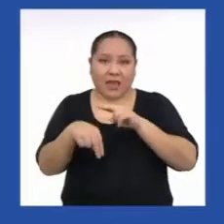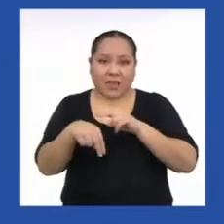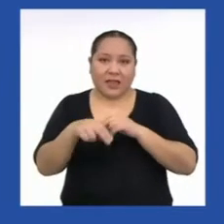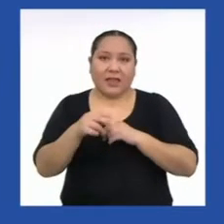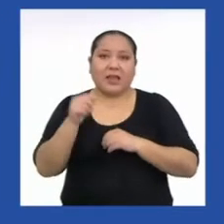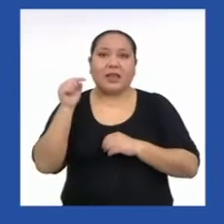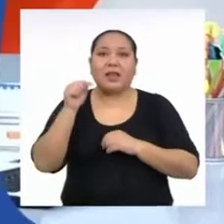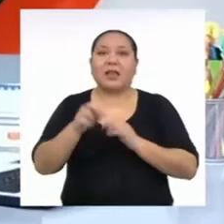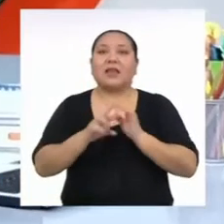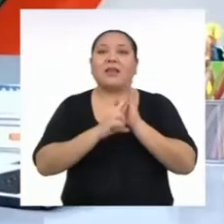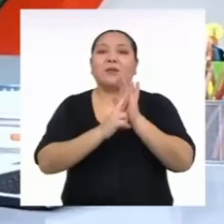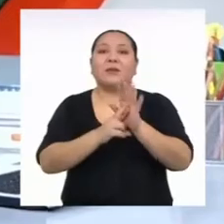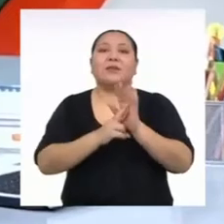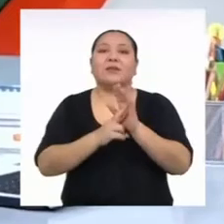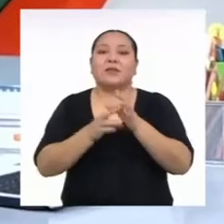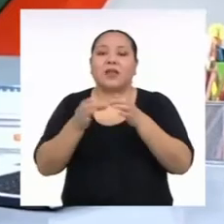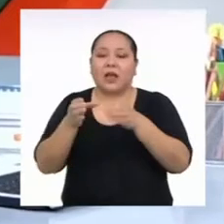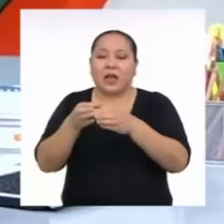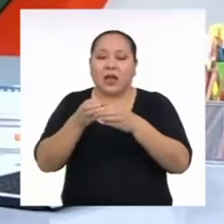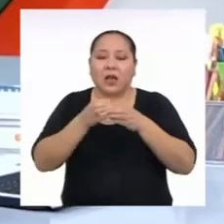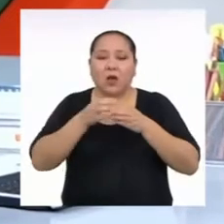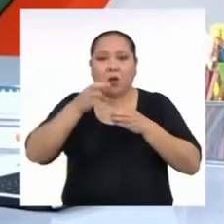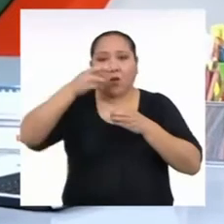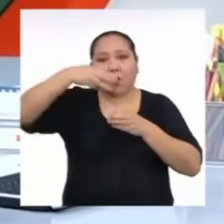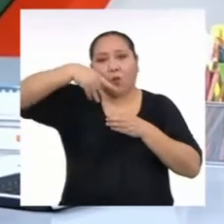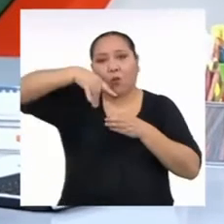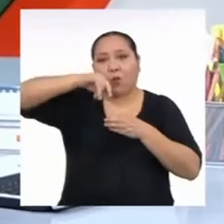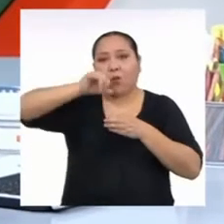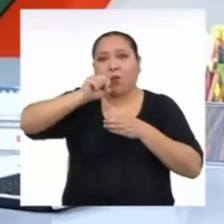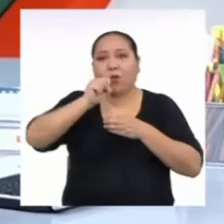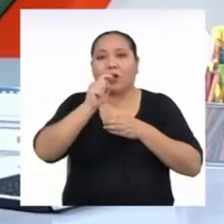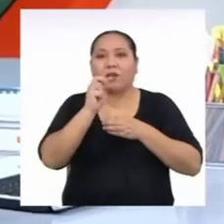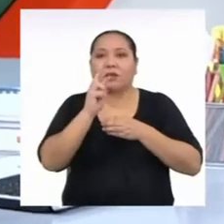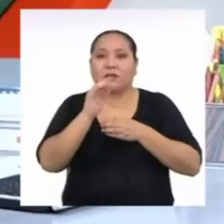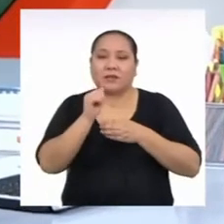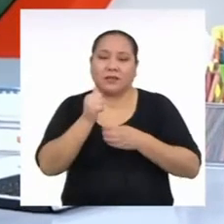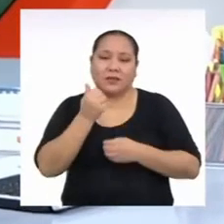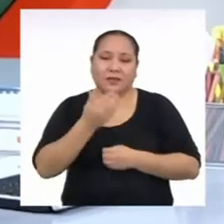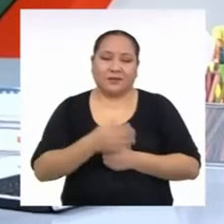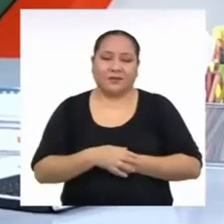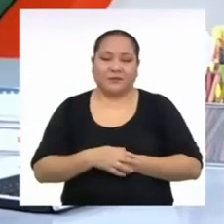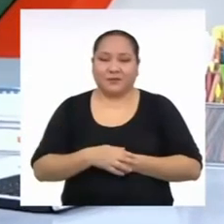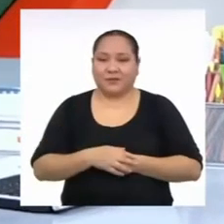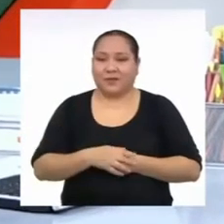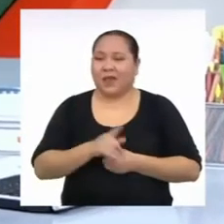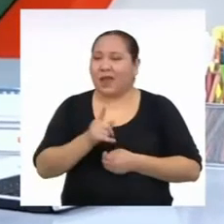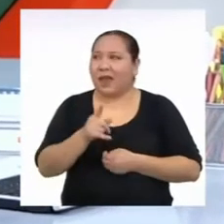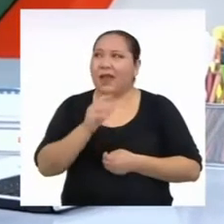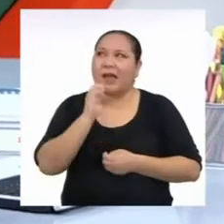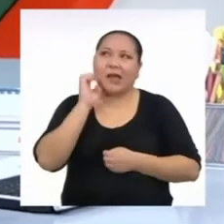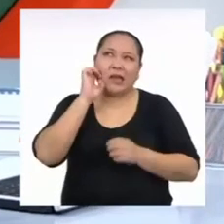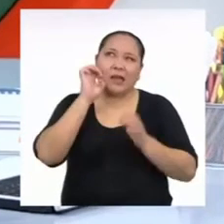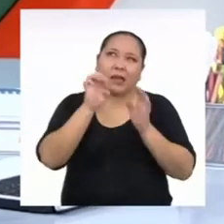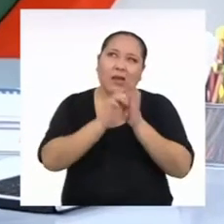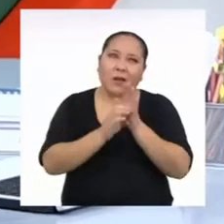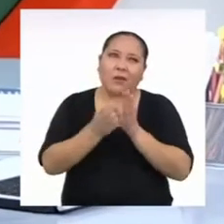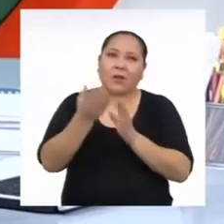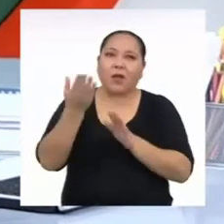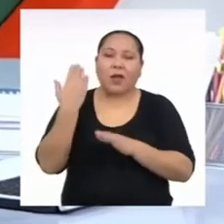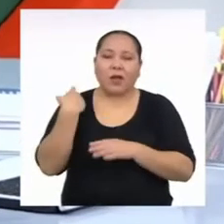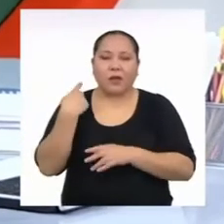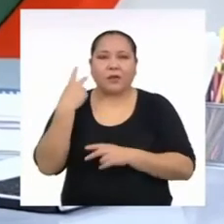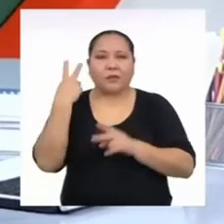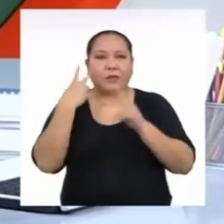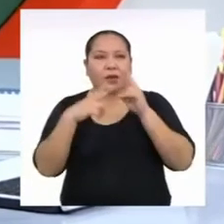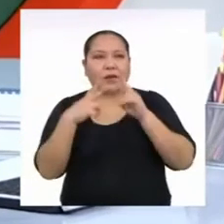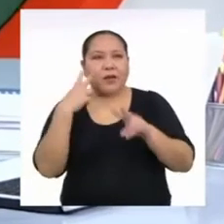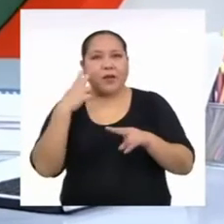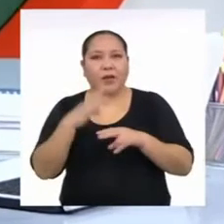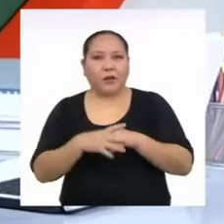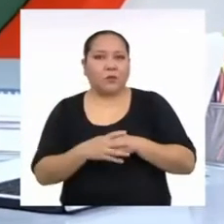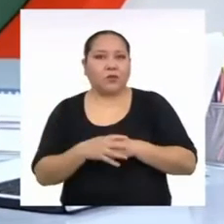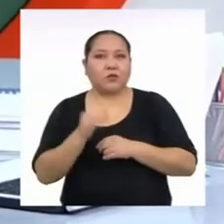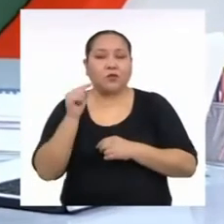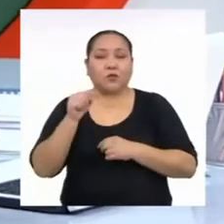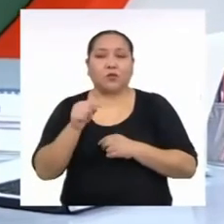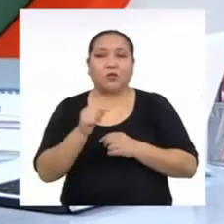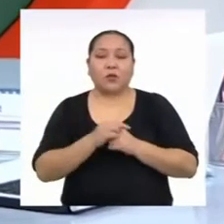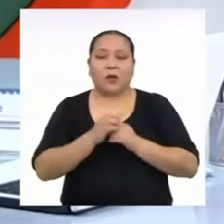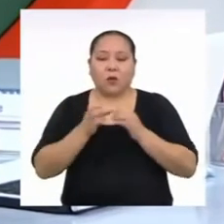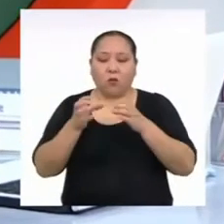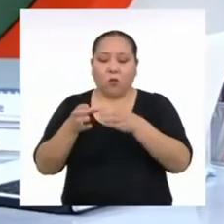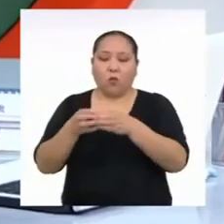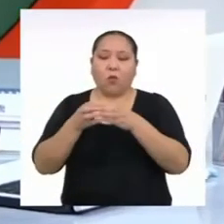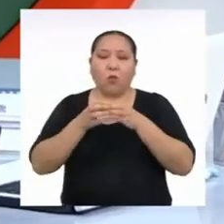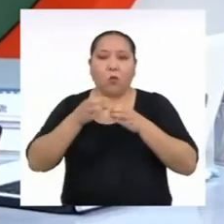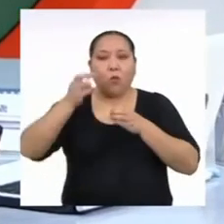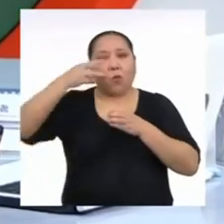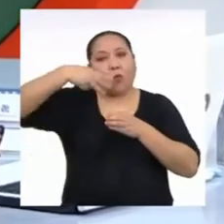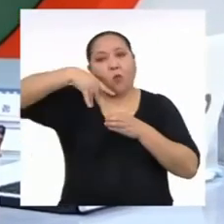muestra. Bueno, entonces, siguiendo el ejemplo anterior, definiremos una muestra de 30